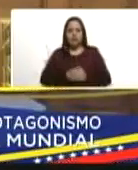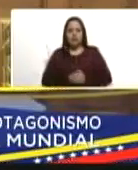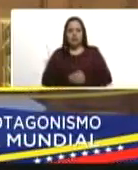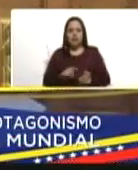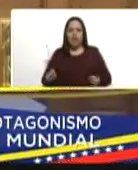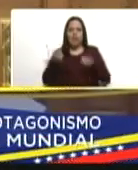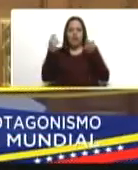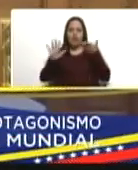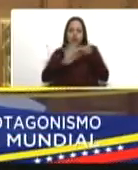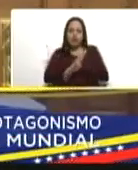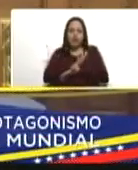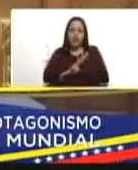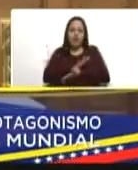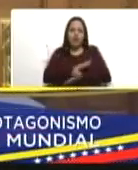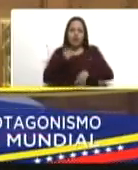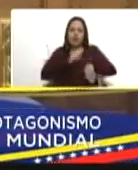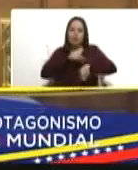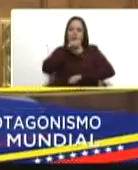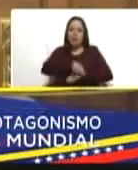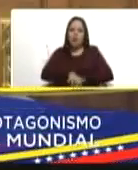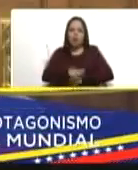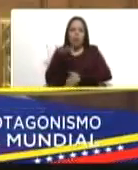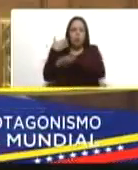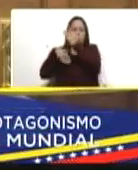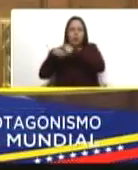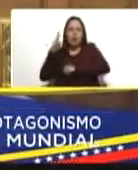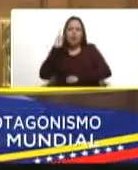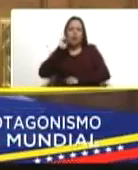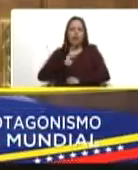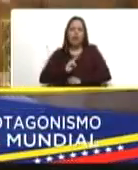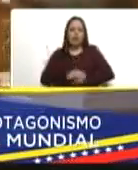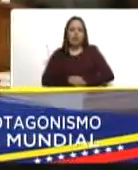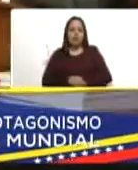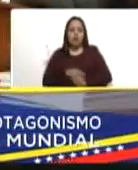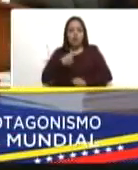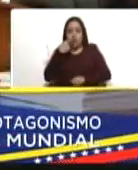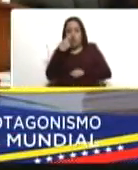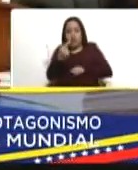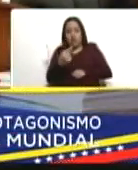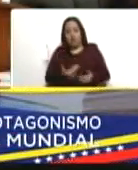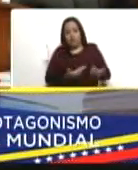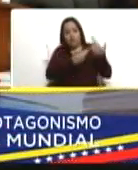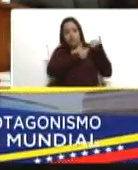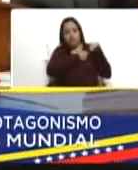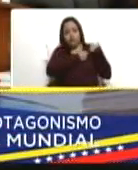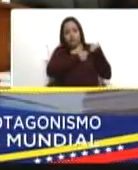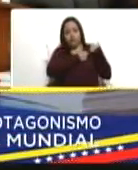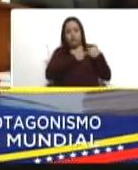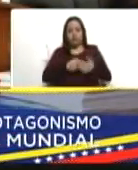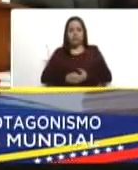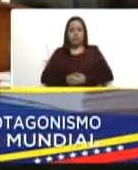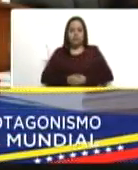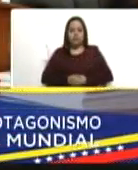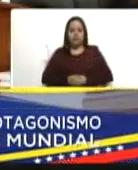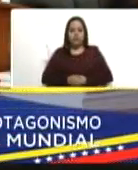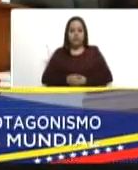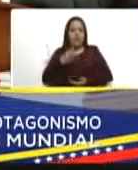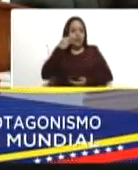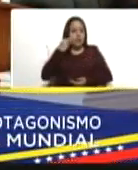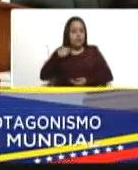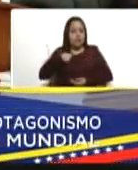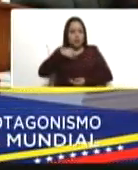banderas históricas de Bolívar yo lo digo con responsabilidad con que